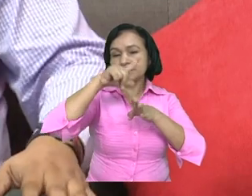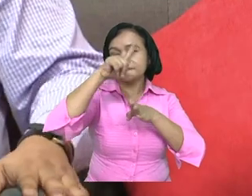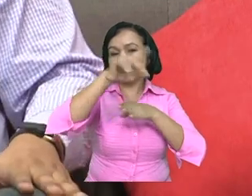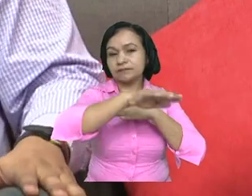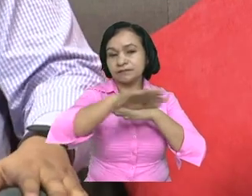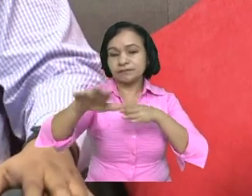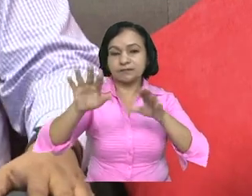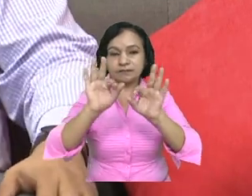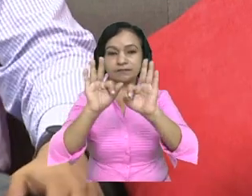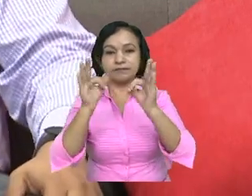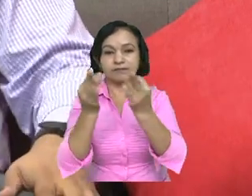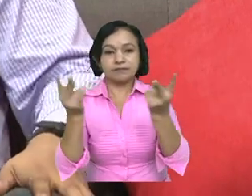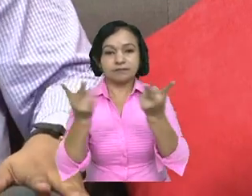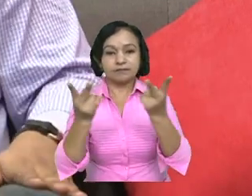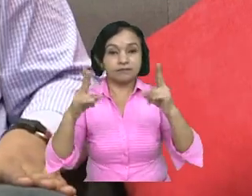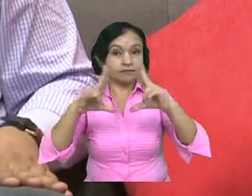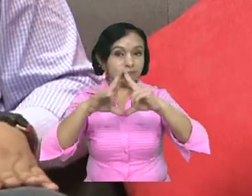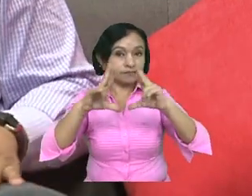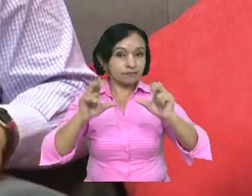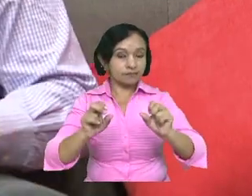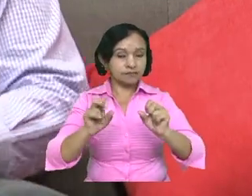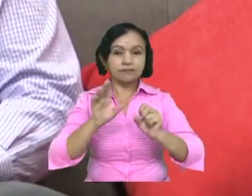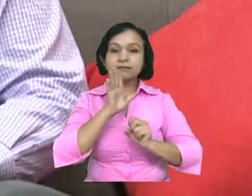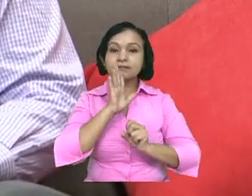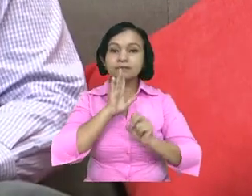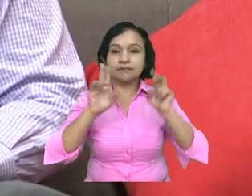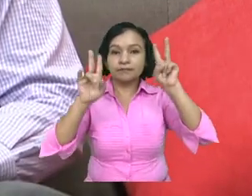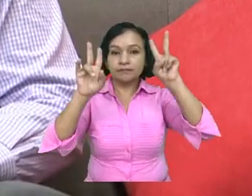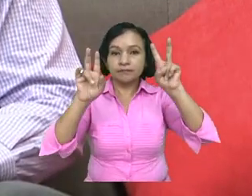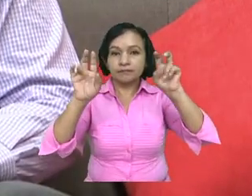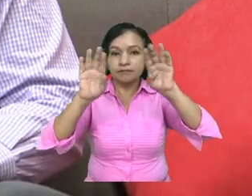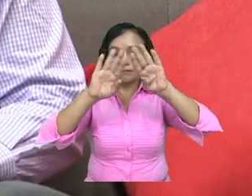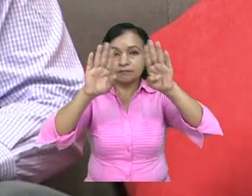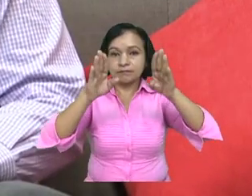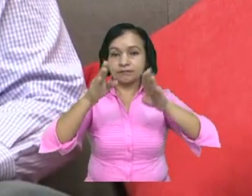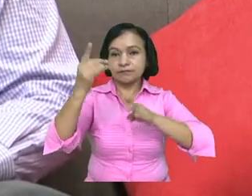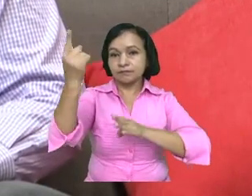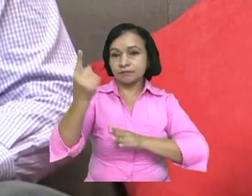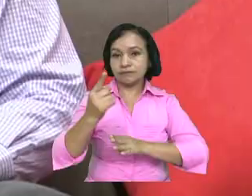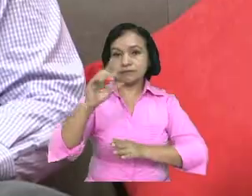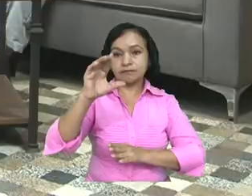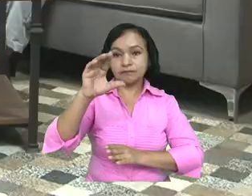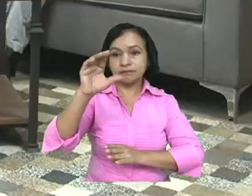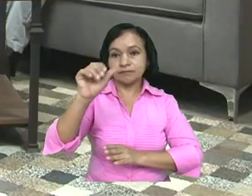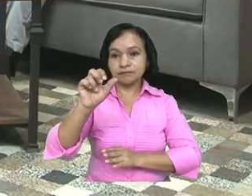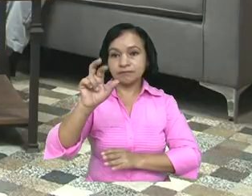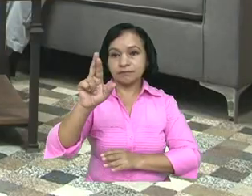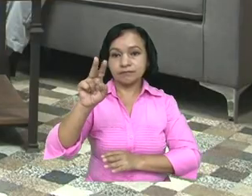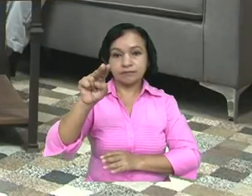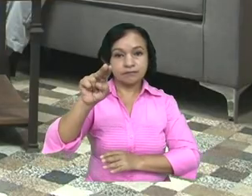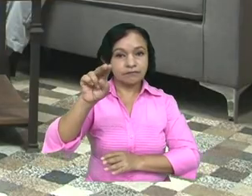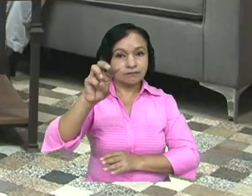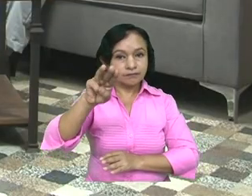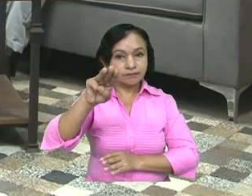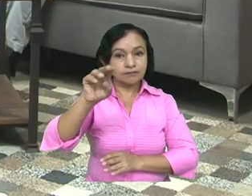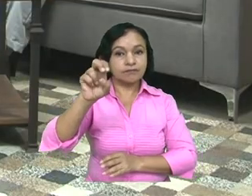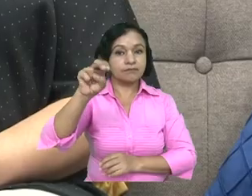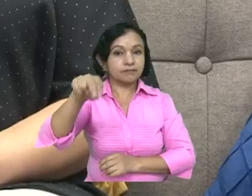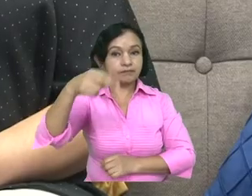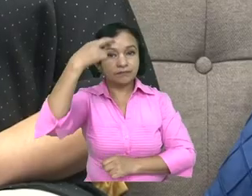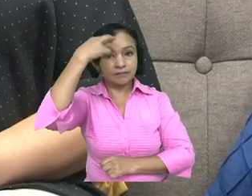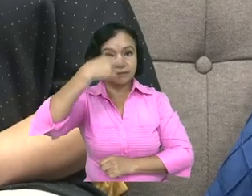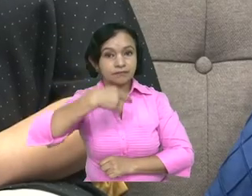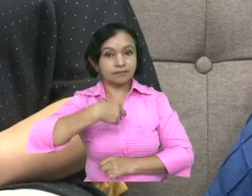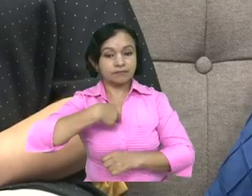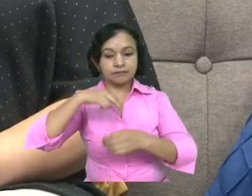familias nicaragüenses. Para hablar de este tema, pues se encuentra con nosotros la compañera Carmen Ulanova Pineda Gurdián. Ella es responsable